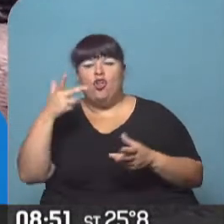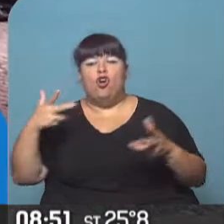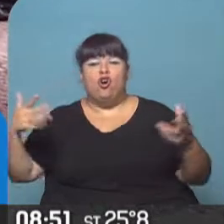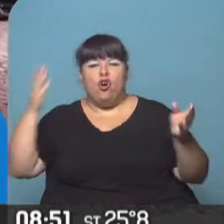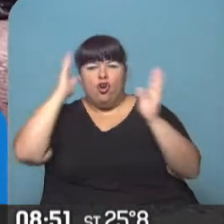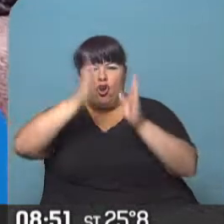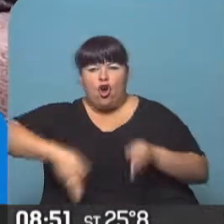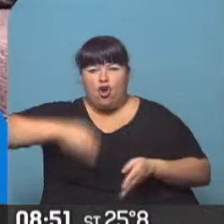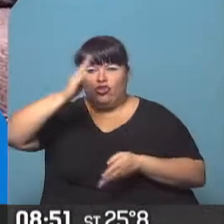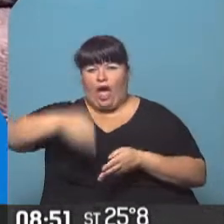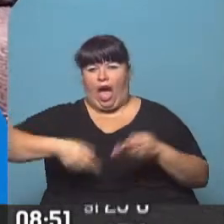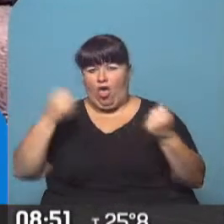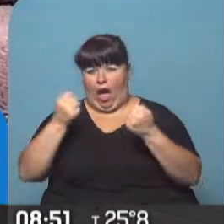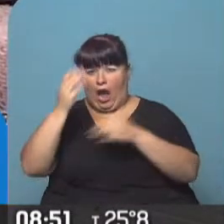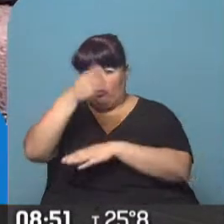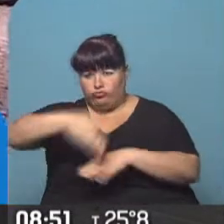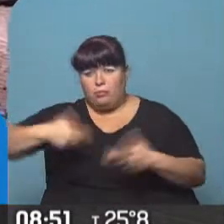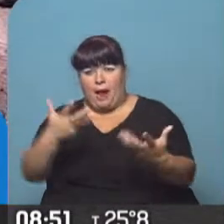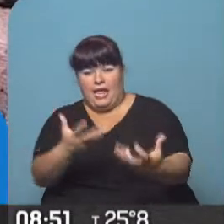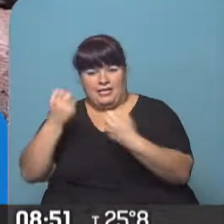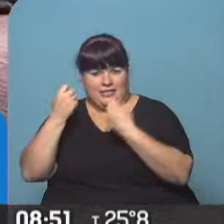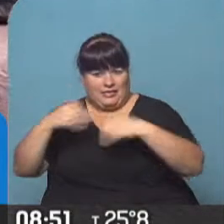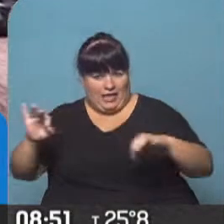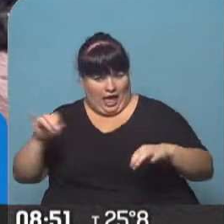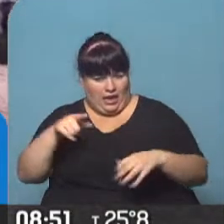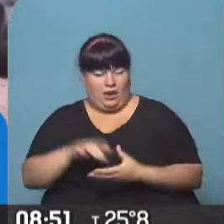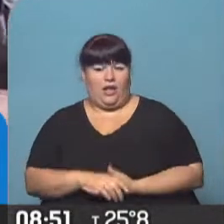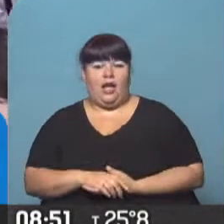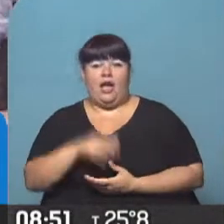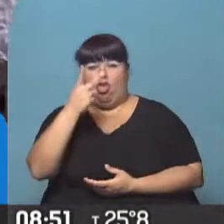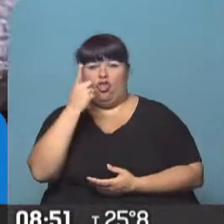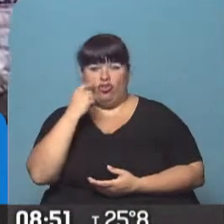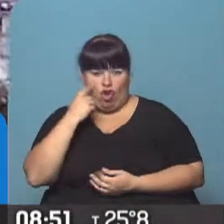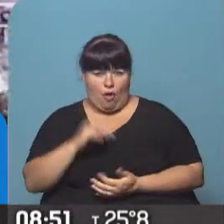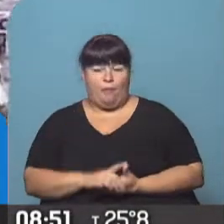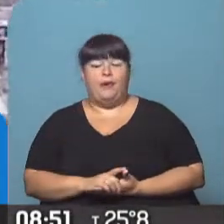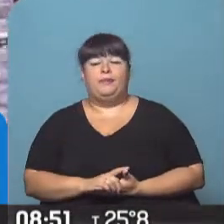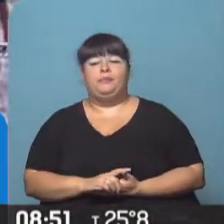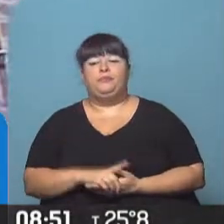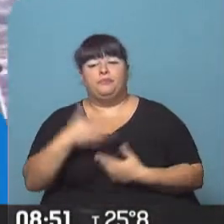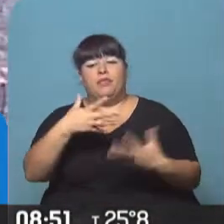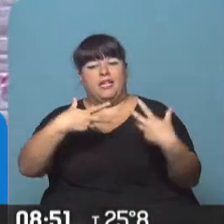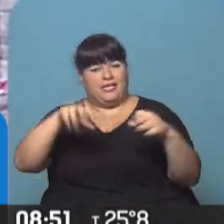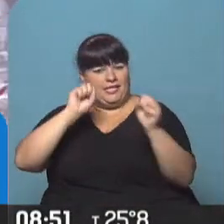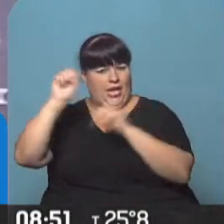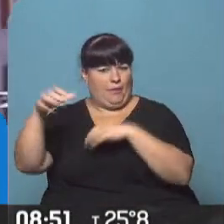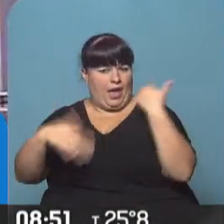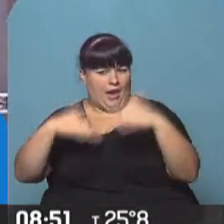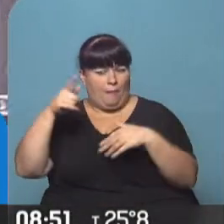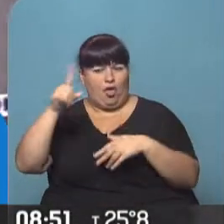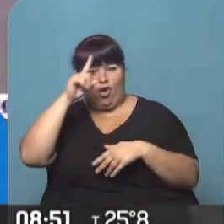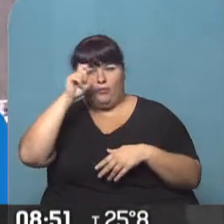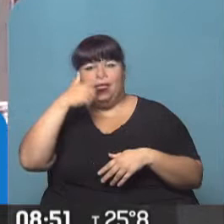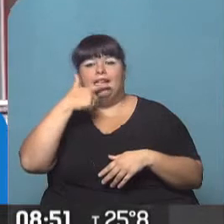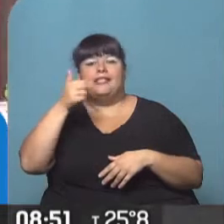parte de este automóvil para poder retirar a los dos hombres y trasladarlos de inmediato al Hospital